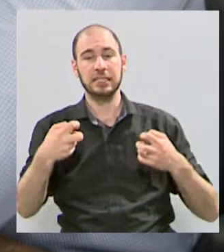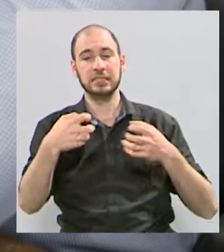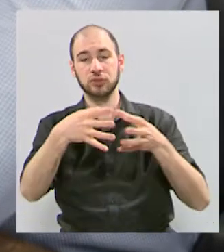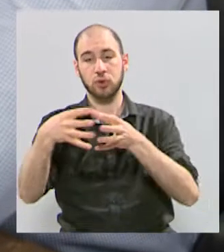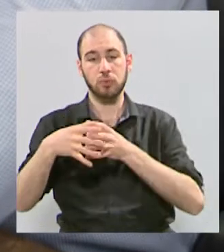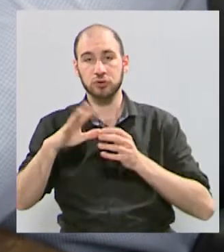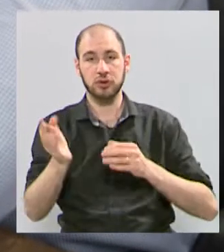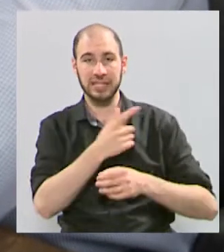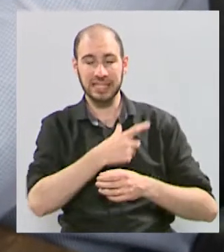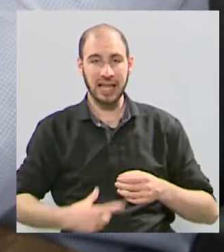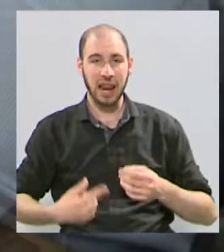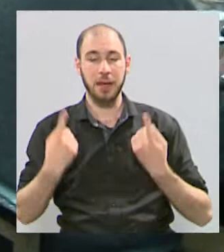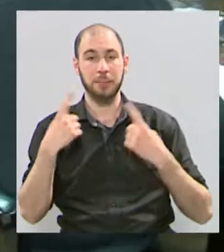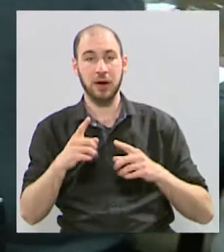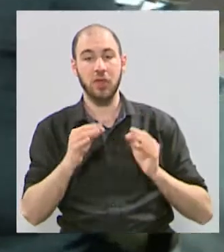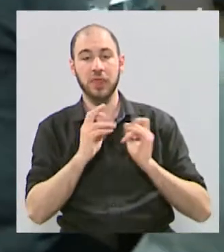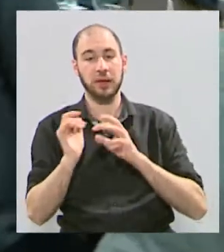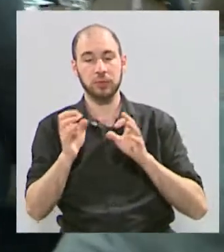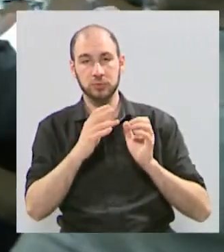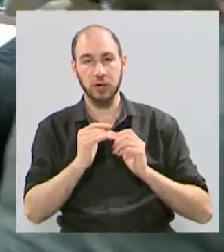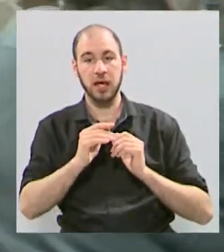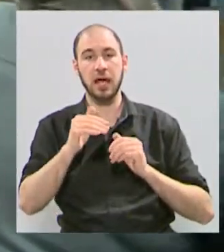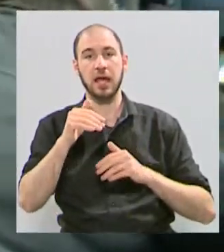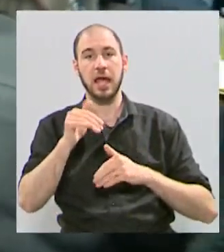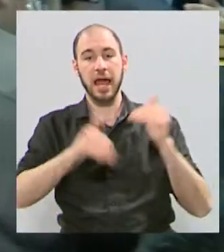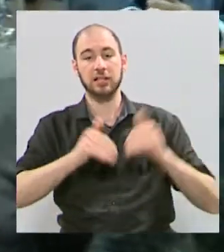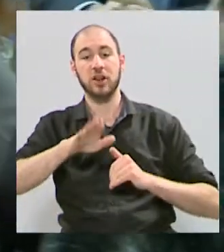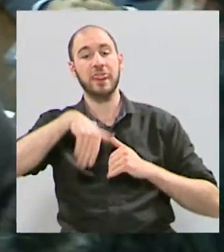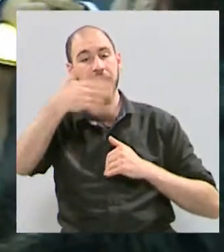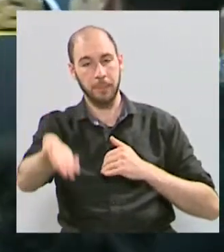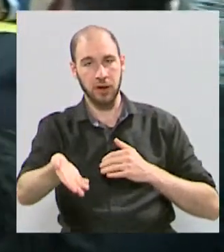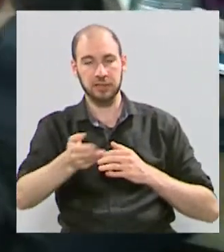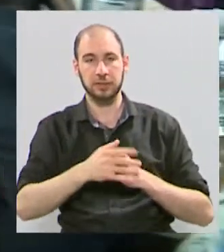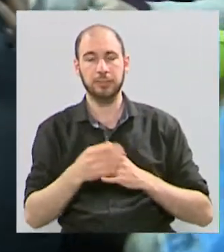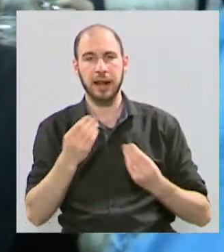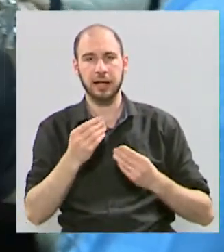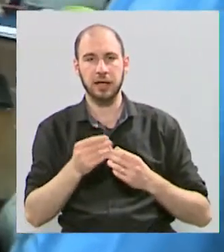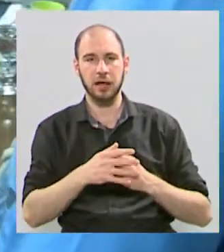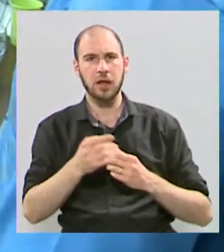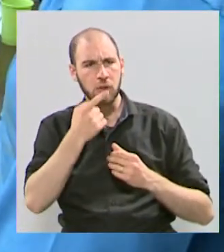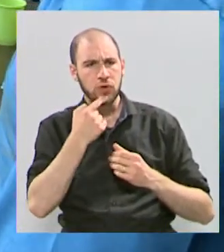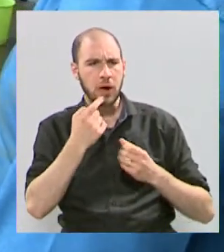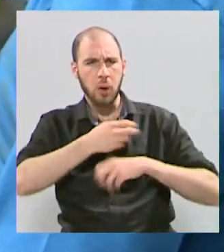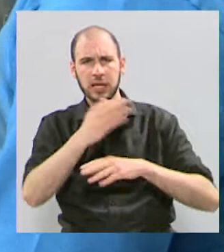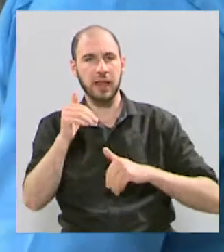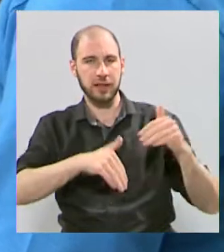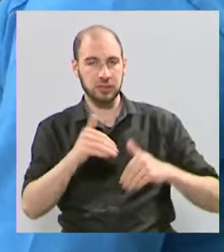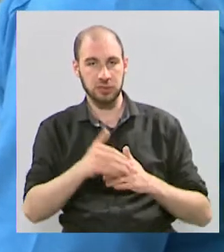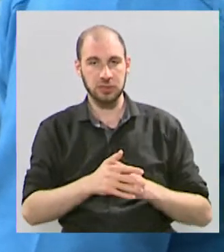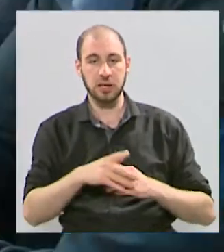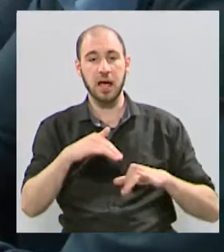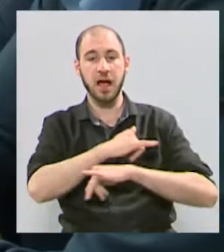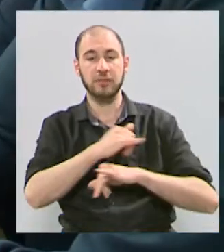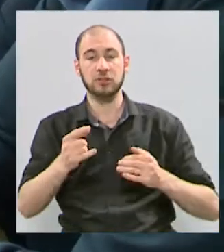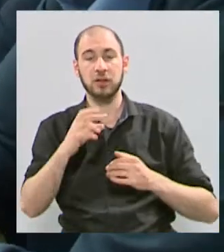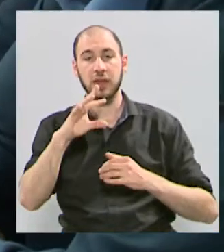sectores estatales, pero que la discusión se va a dar después de las elecciones para evitar cualquier especulación electoral, fue lo que